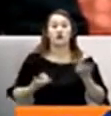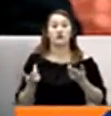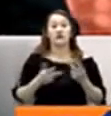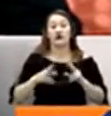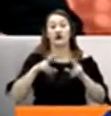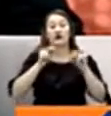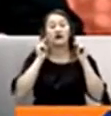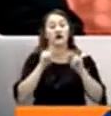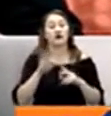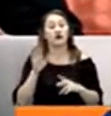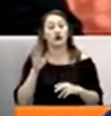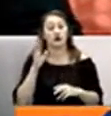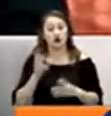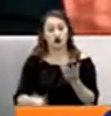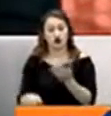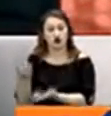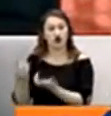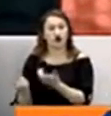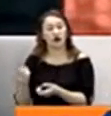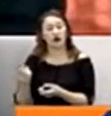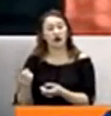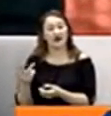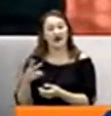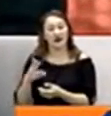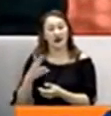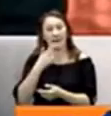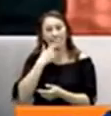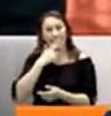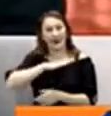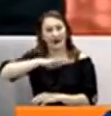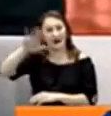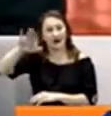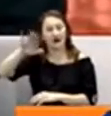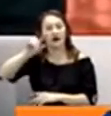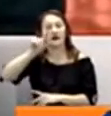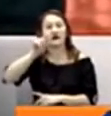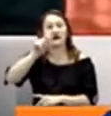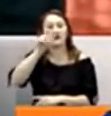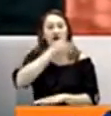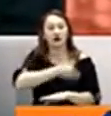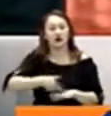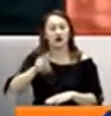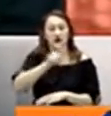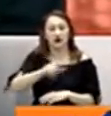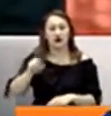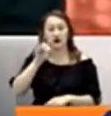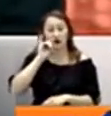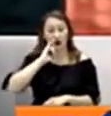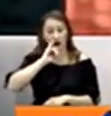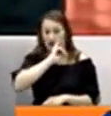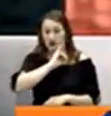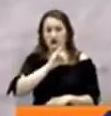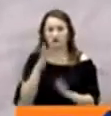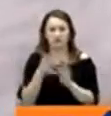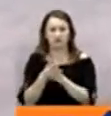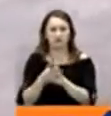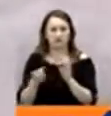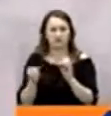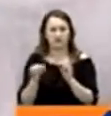Holocausto, en el que los nazis mataron 6 millones de judíos durante la Segunda Guerra Mundial. A continuación, más noticias del mundo.